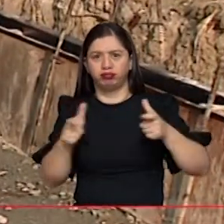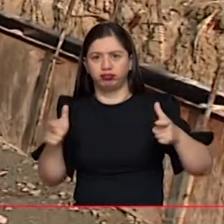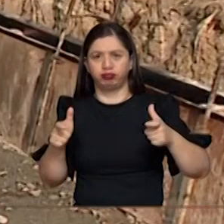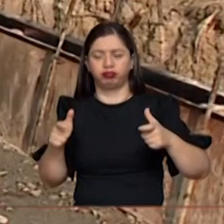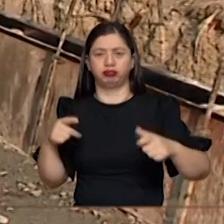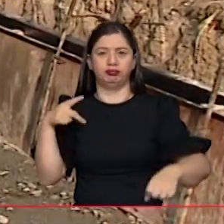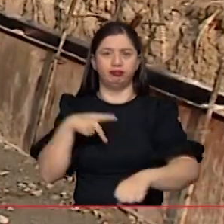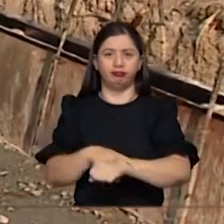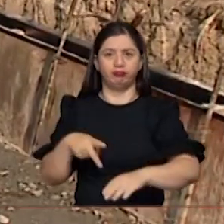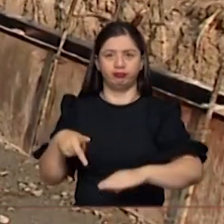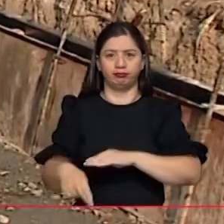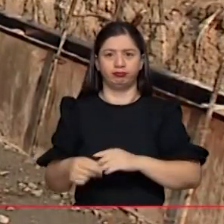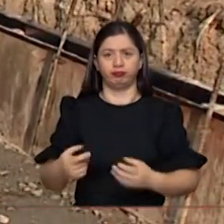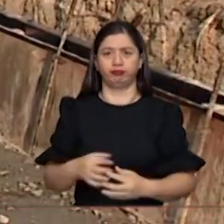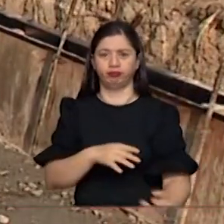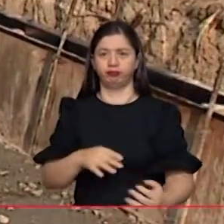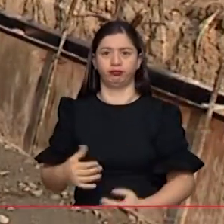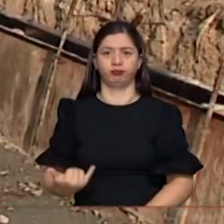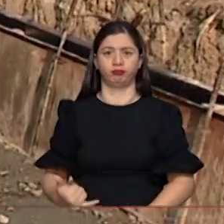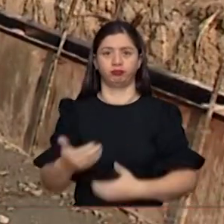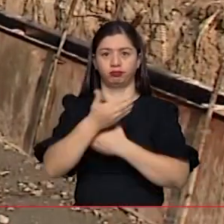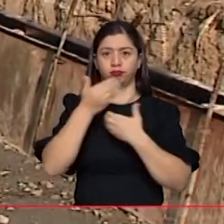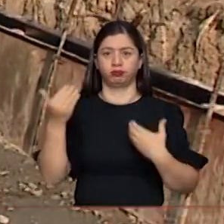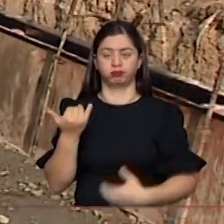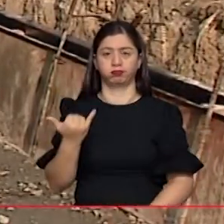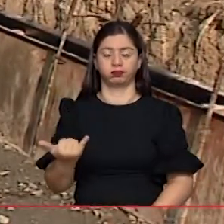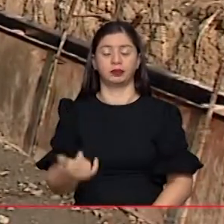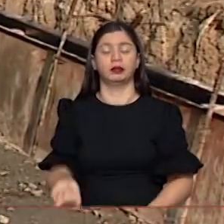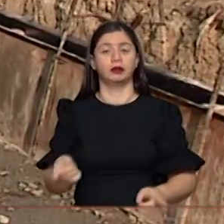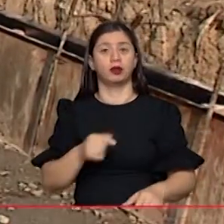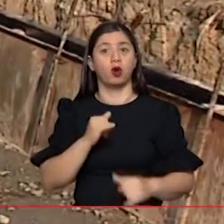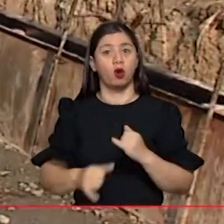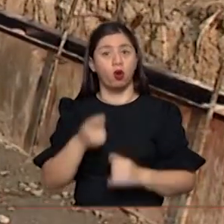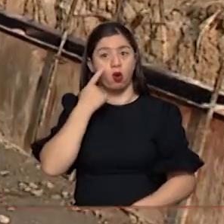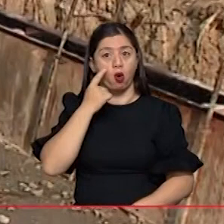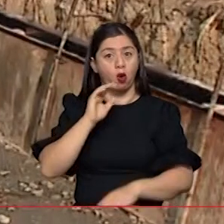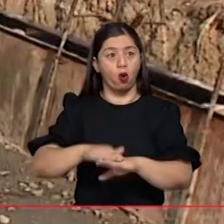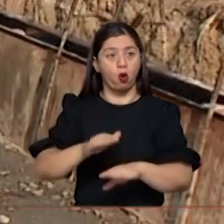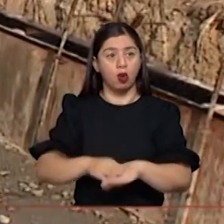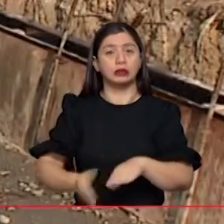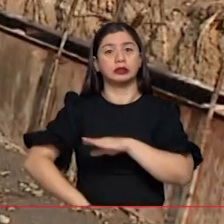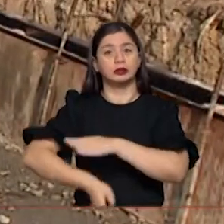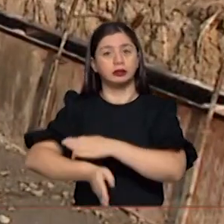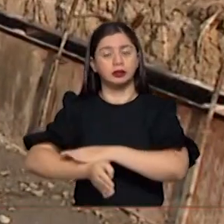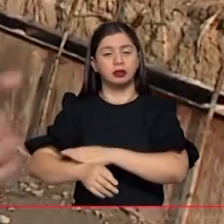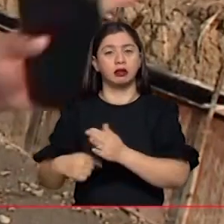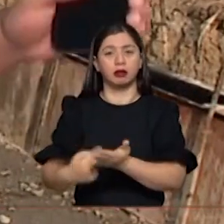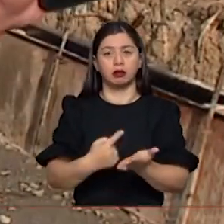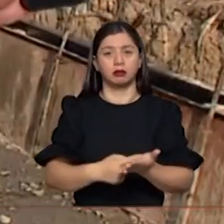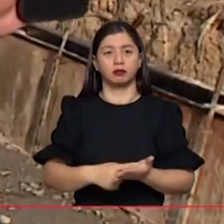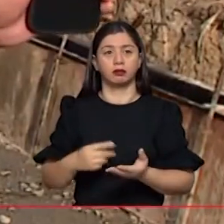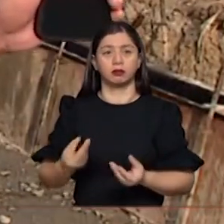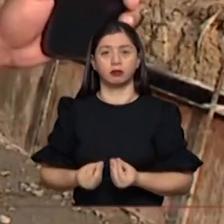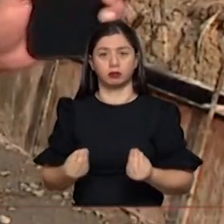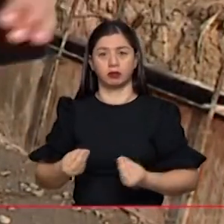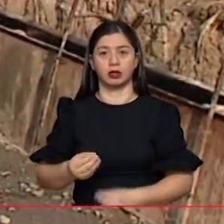fuego y temporal se tuvo por parte del grupo irregular. Y finalmente, ojo con este dato, se va a continuar con las negociaciones entre las directivas